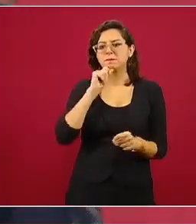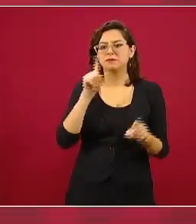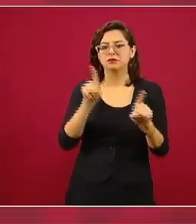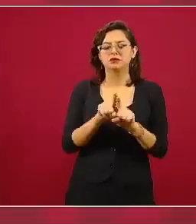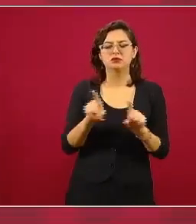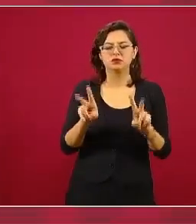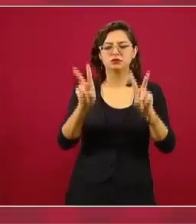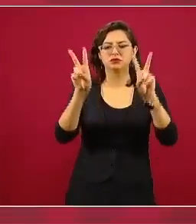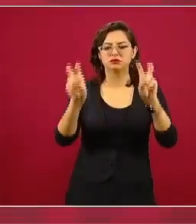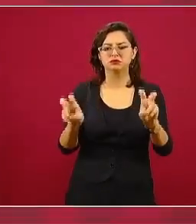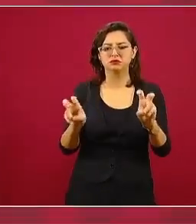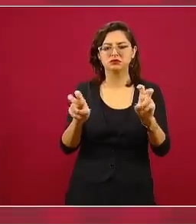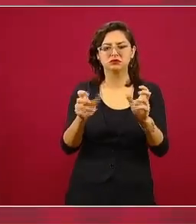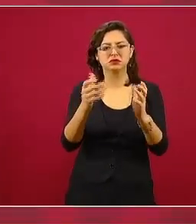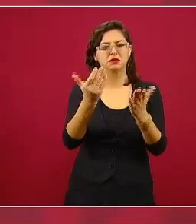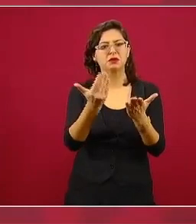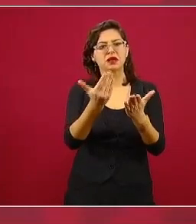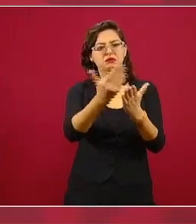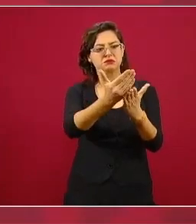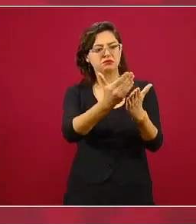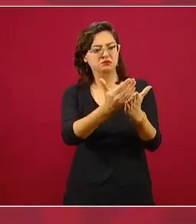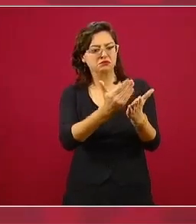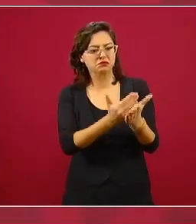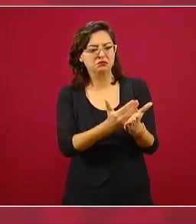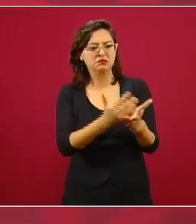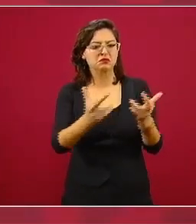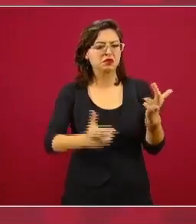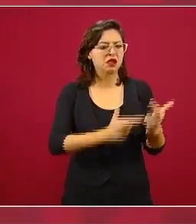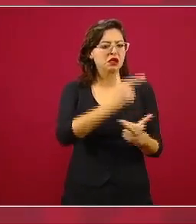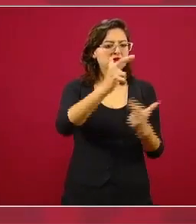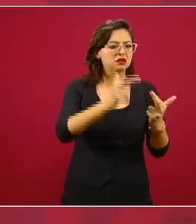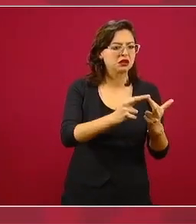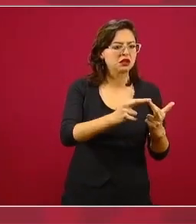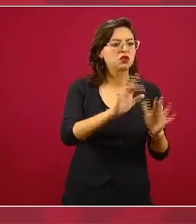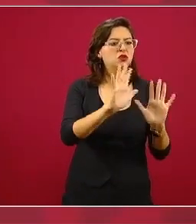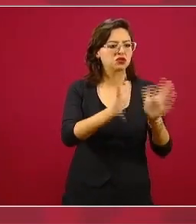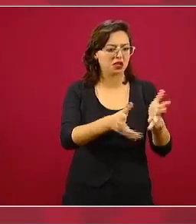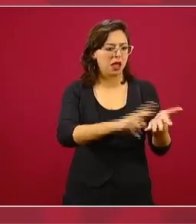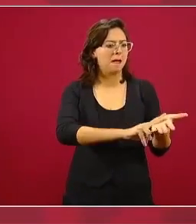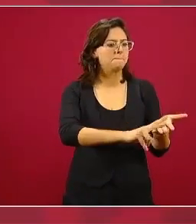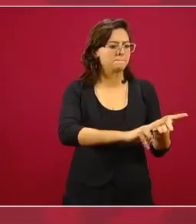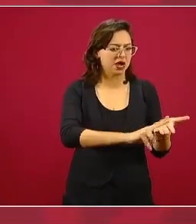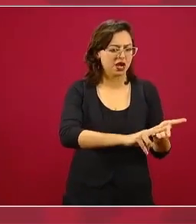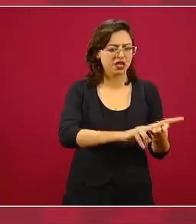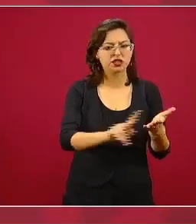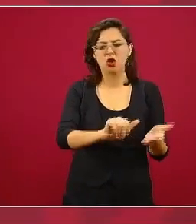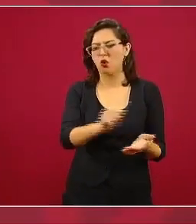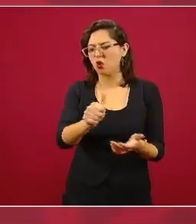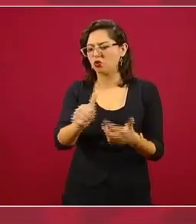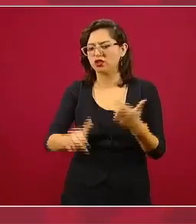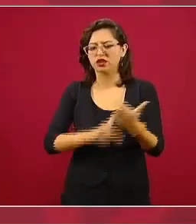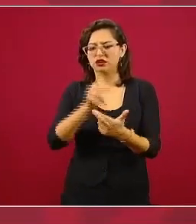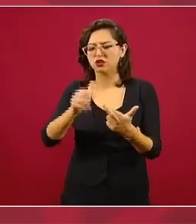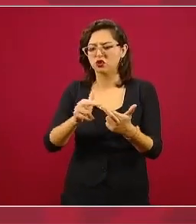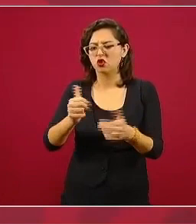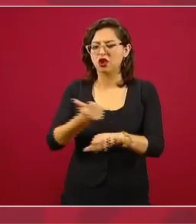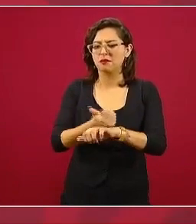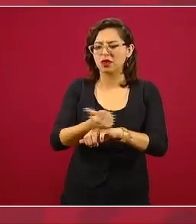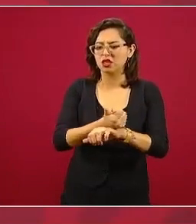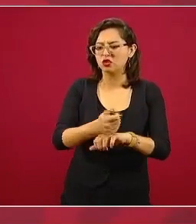semáforos, o sea, qué zonas pueden estar en verde, en amarillo, en